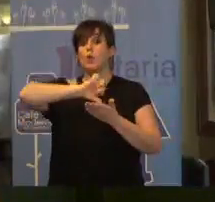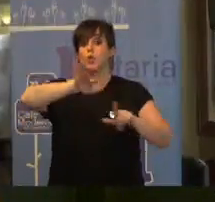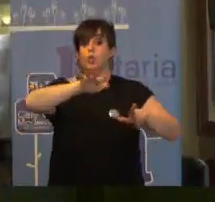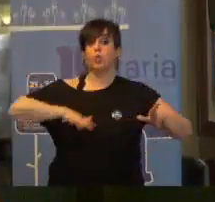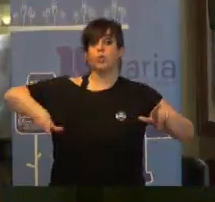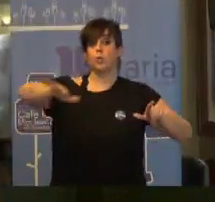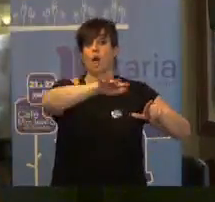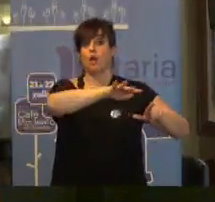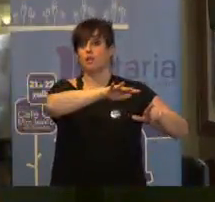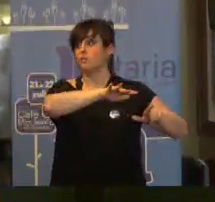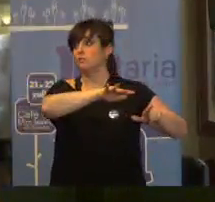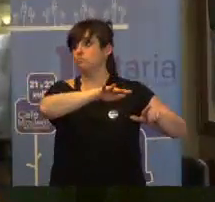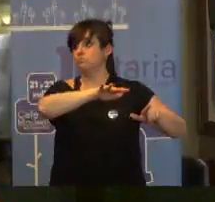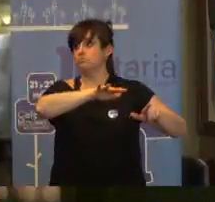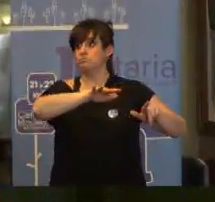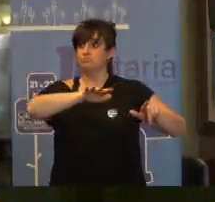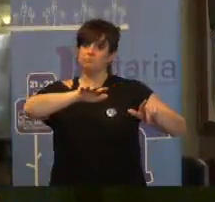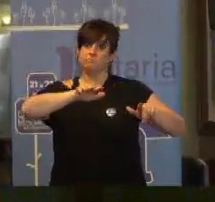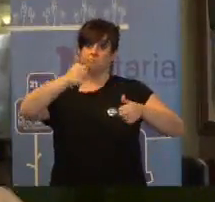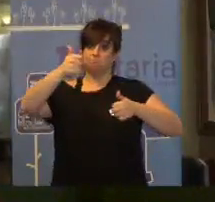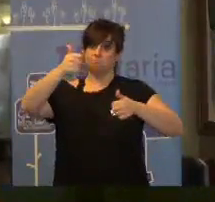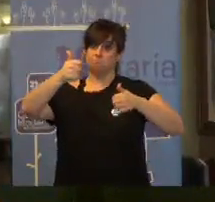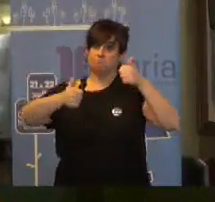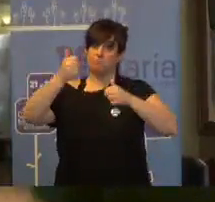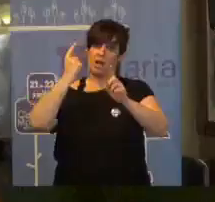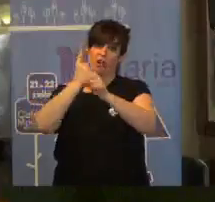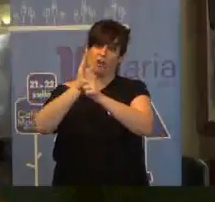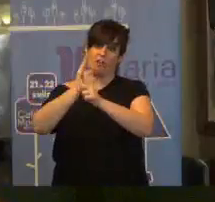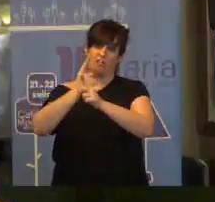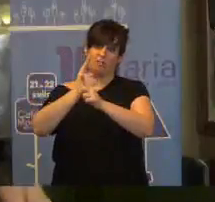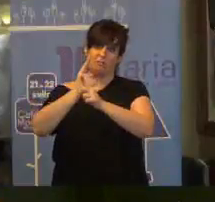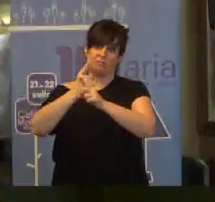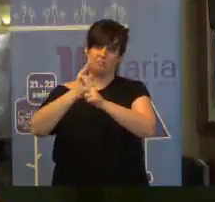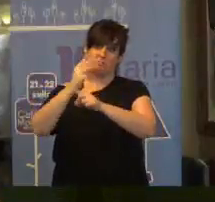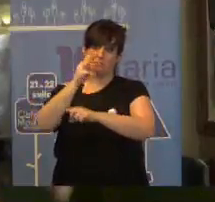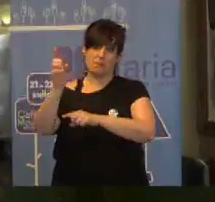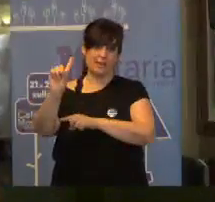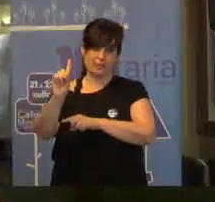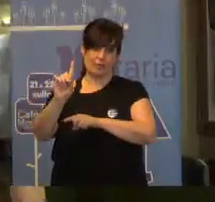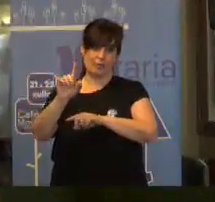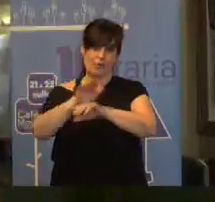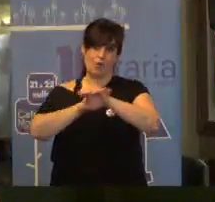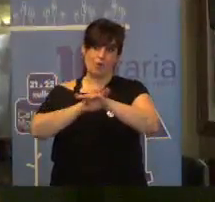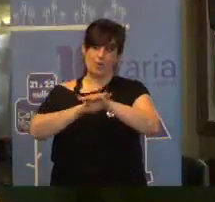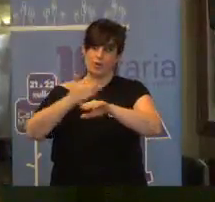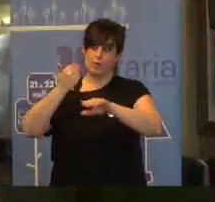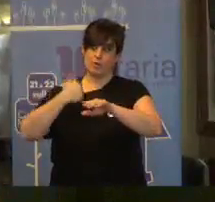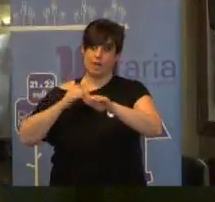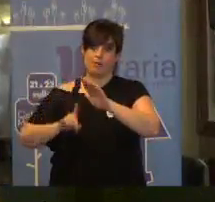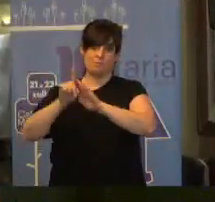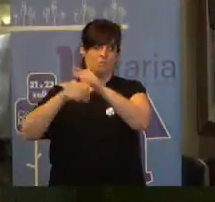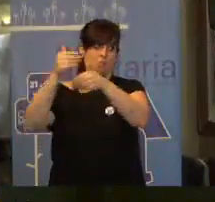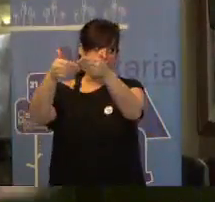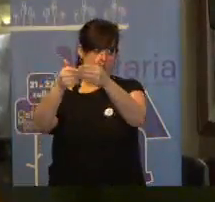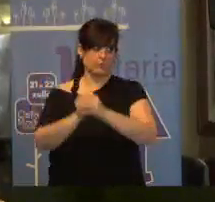noso contrincante, entre comillas, non é o PP que non goberna, sino un goberno de progreso, non? Tamén entre comillas, non?